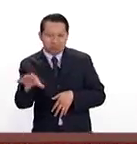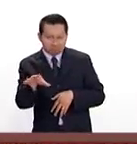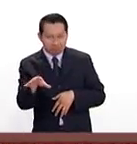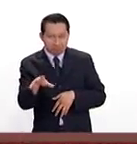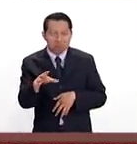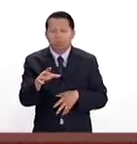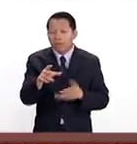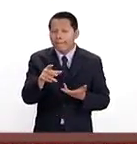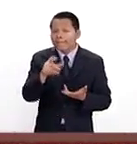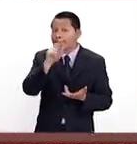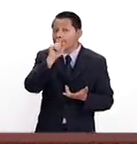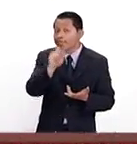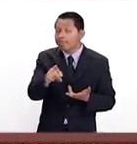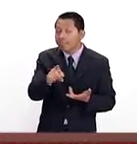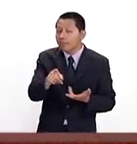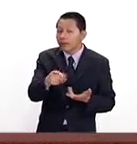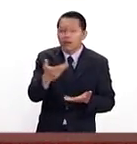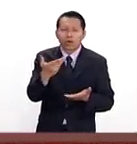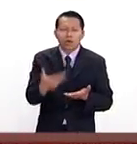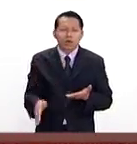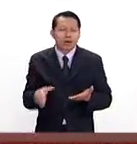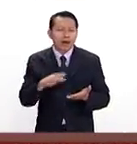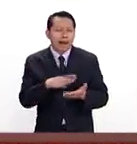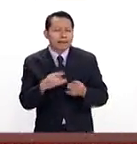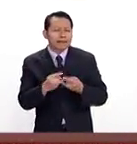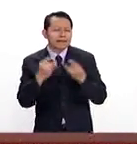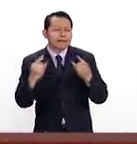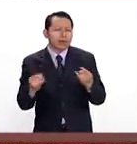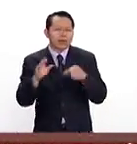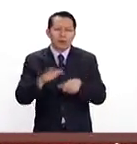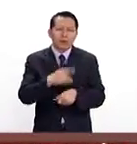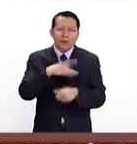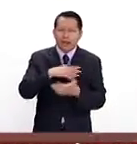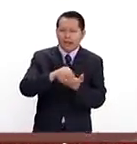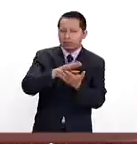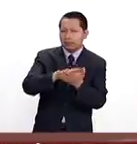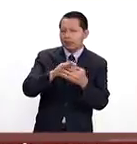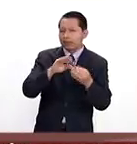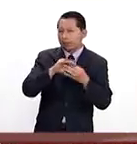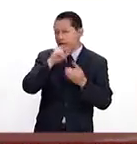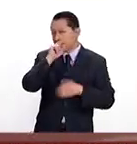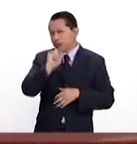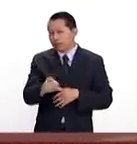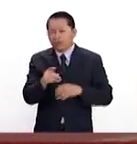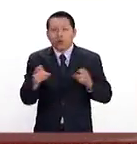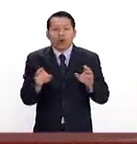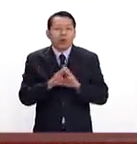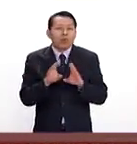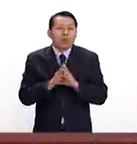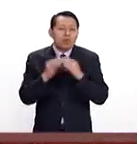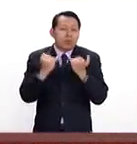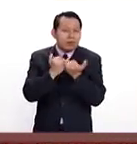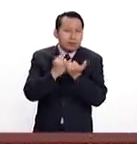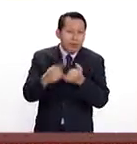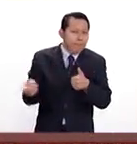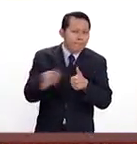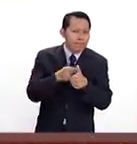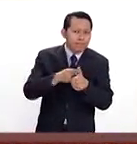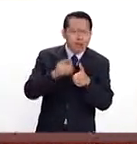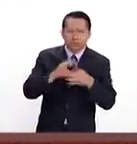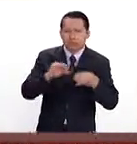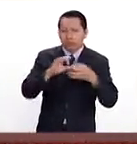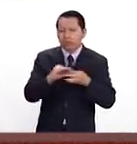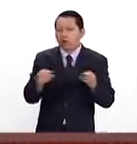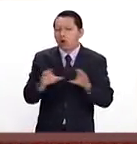desaprobación. Vamos a ver los históricos, porque este es un dato particularmente inusual, pero primero revisemos cómo